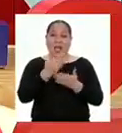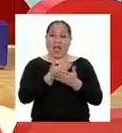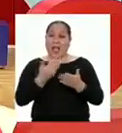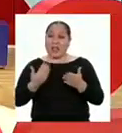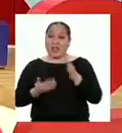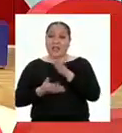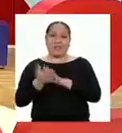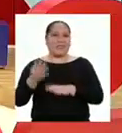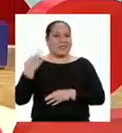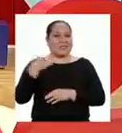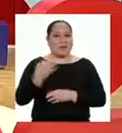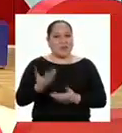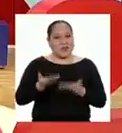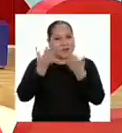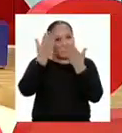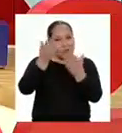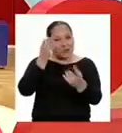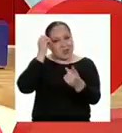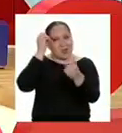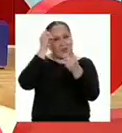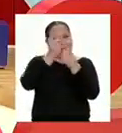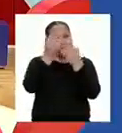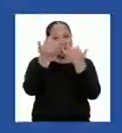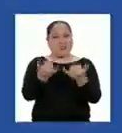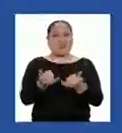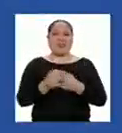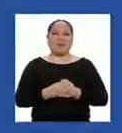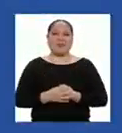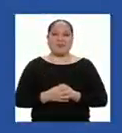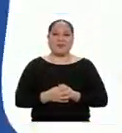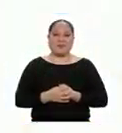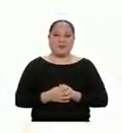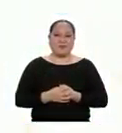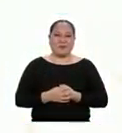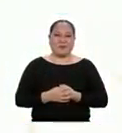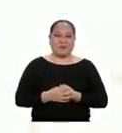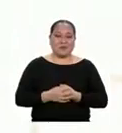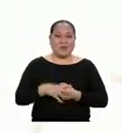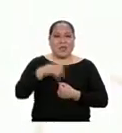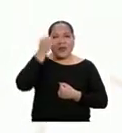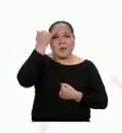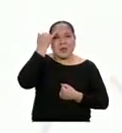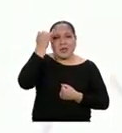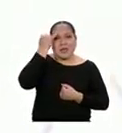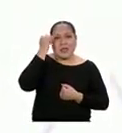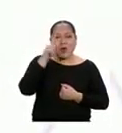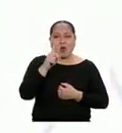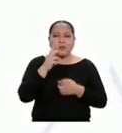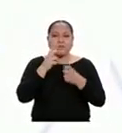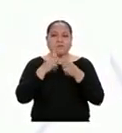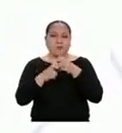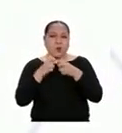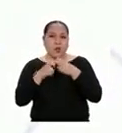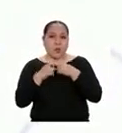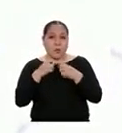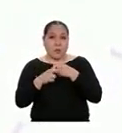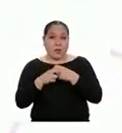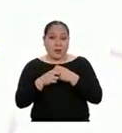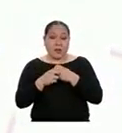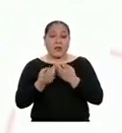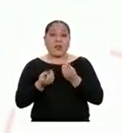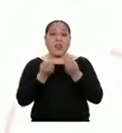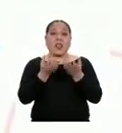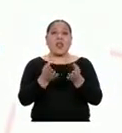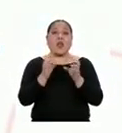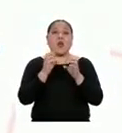irnos, como siempre, les dejamos el reto del día de esta edición. Imagina una situación que ponga a tu grupo de amigas y